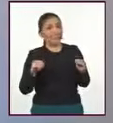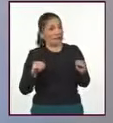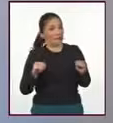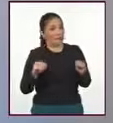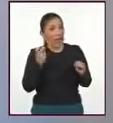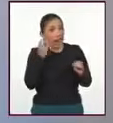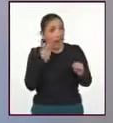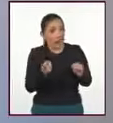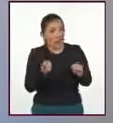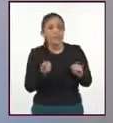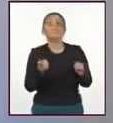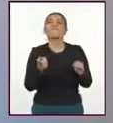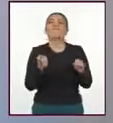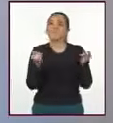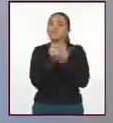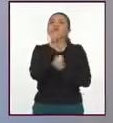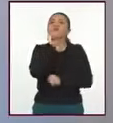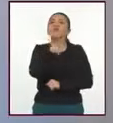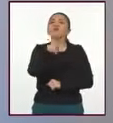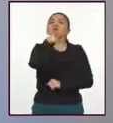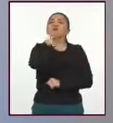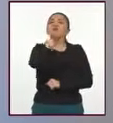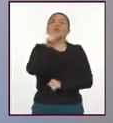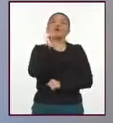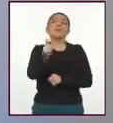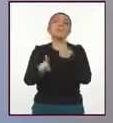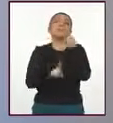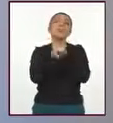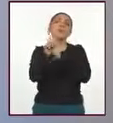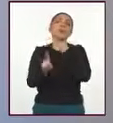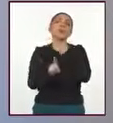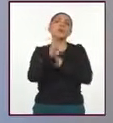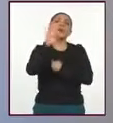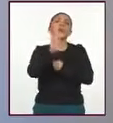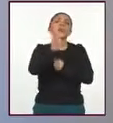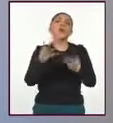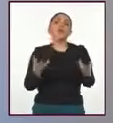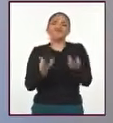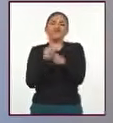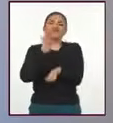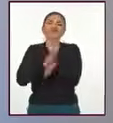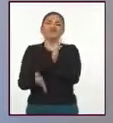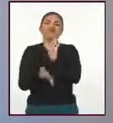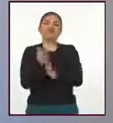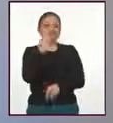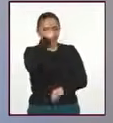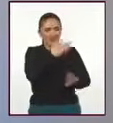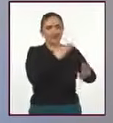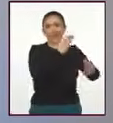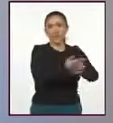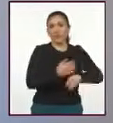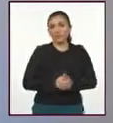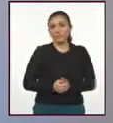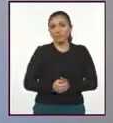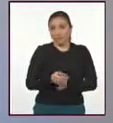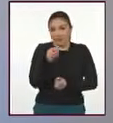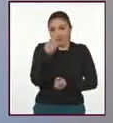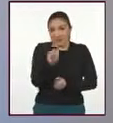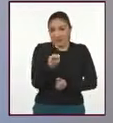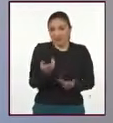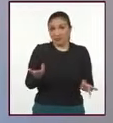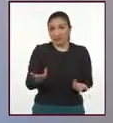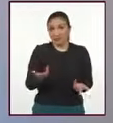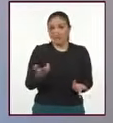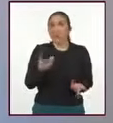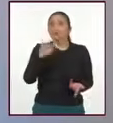realmente también se es parte del problema. Te vuelves aliado, ¿no? Justamente uno se vuelve un aliado y uno hace que